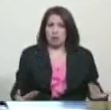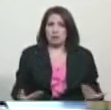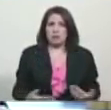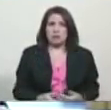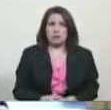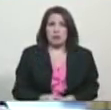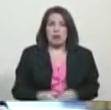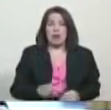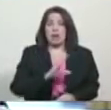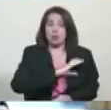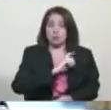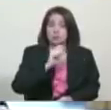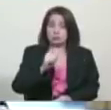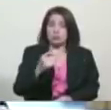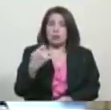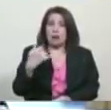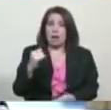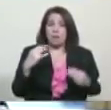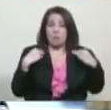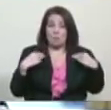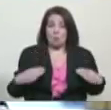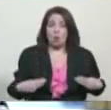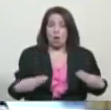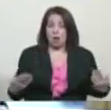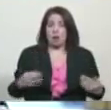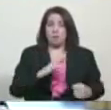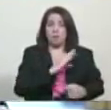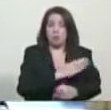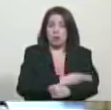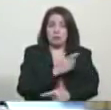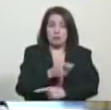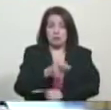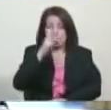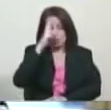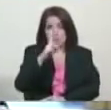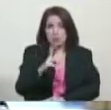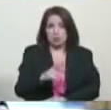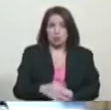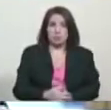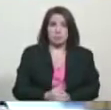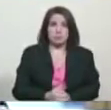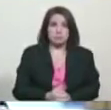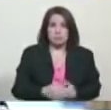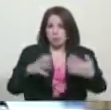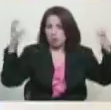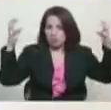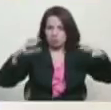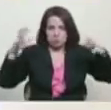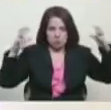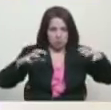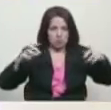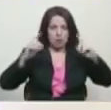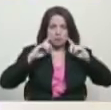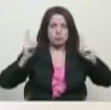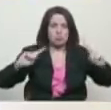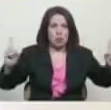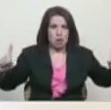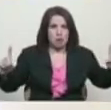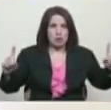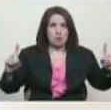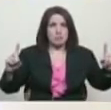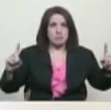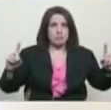esta constitución y el poder moral de Venezuela se hará respetar. Llueva, truene